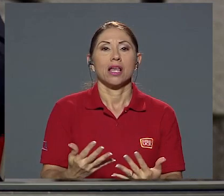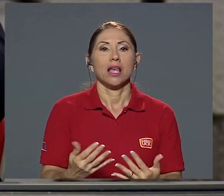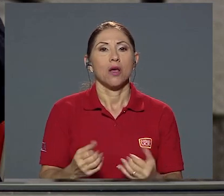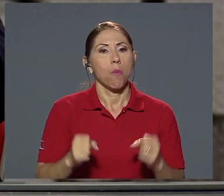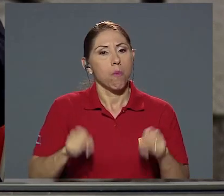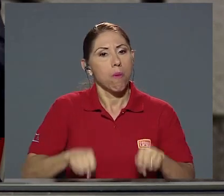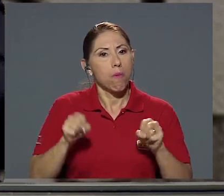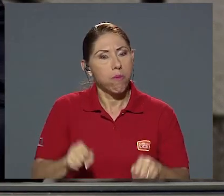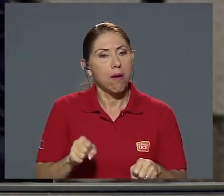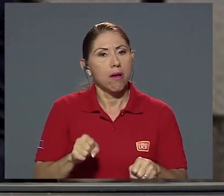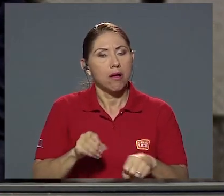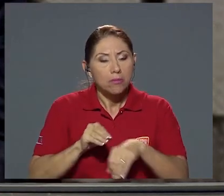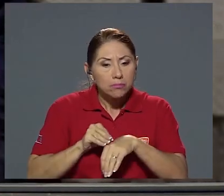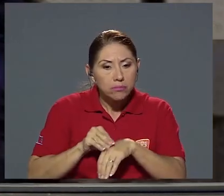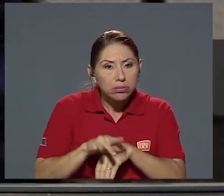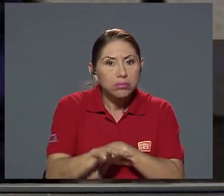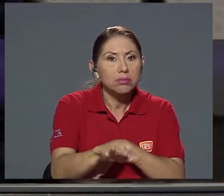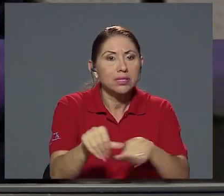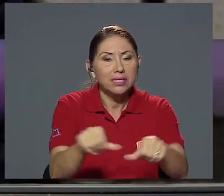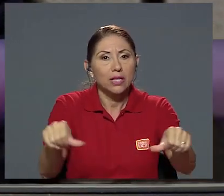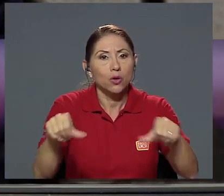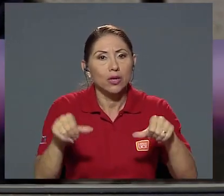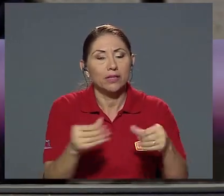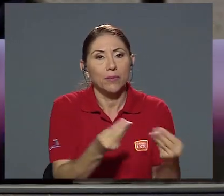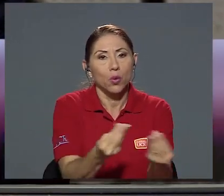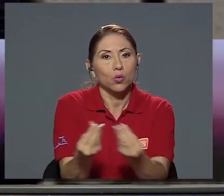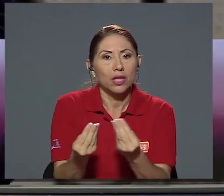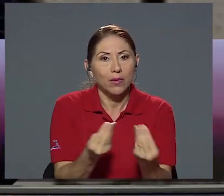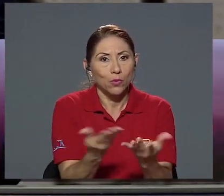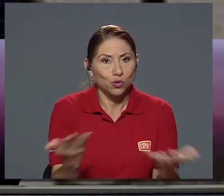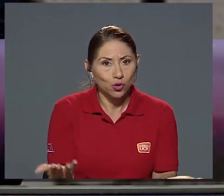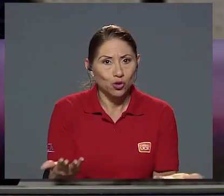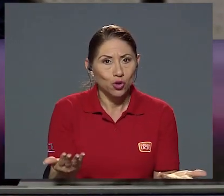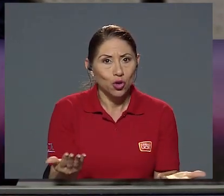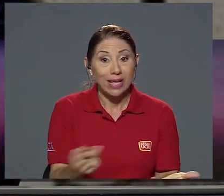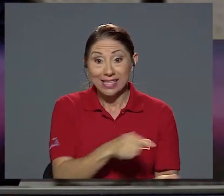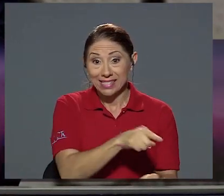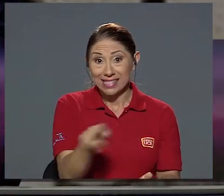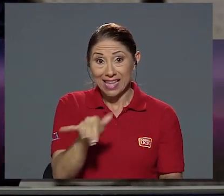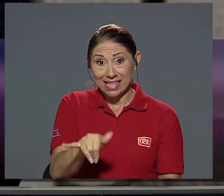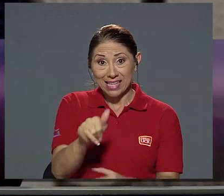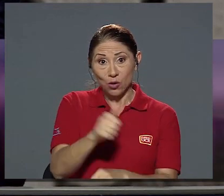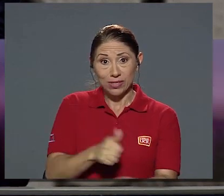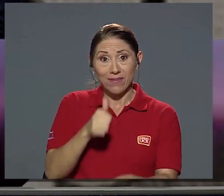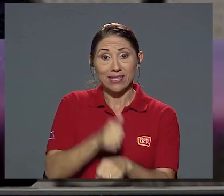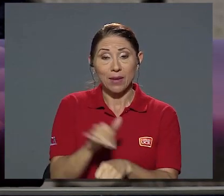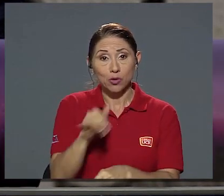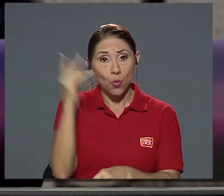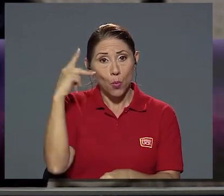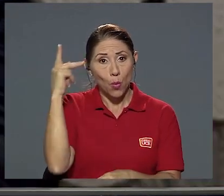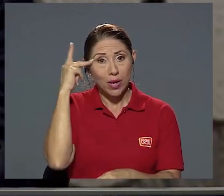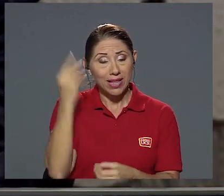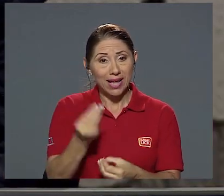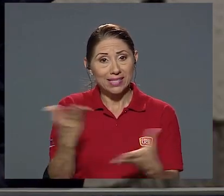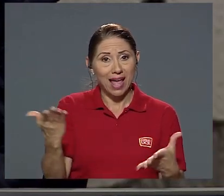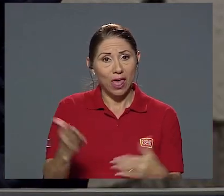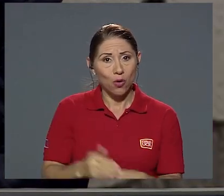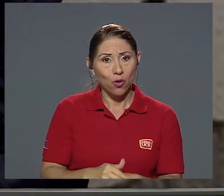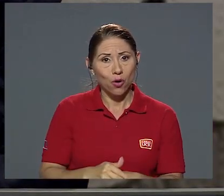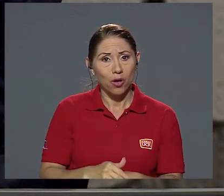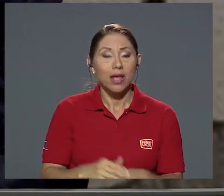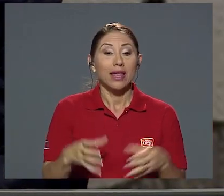de penetración en sectores productivos, si así lo definiéramos como política de Estado, de sectores productivos